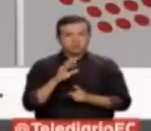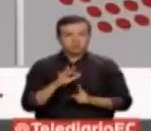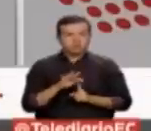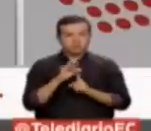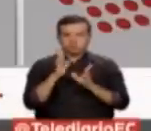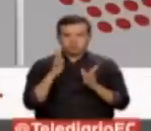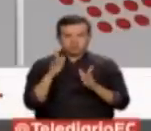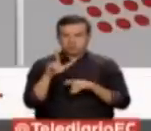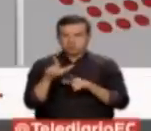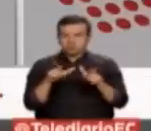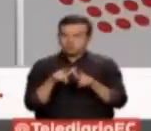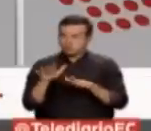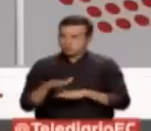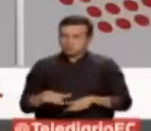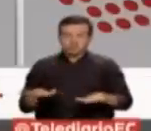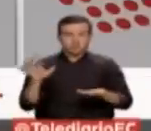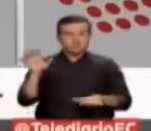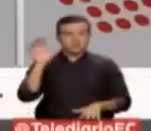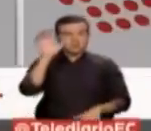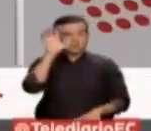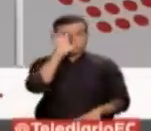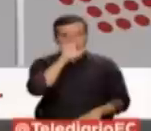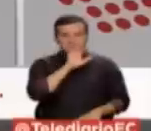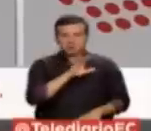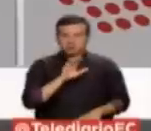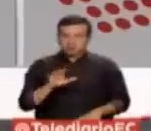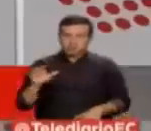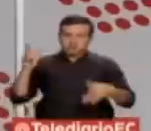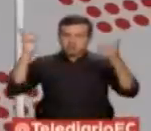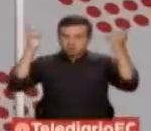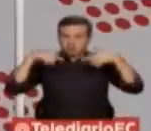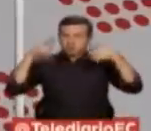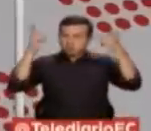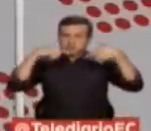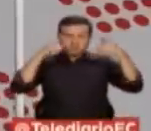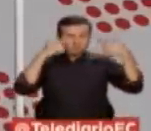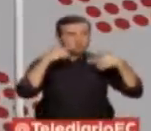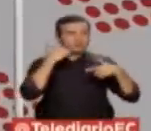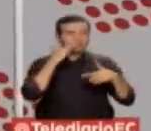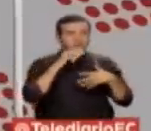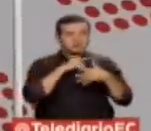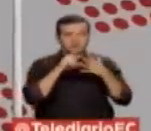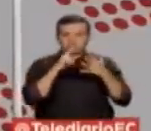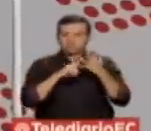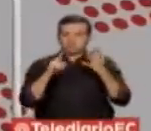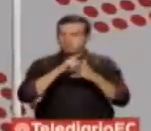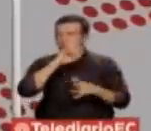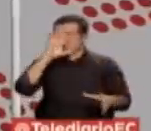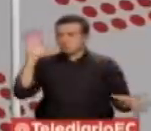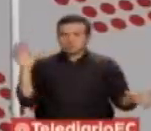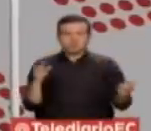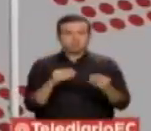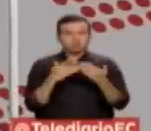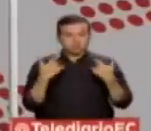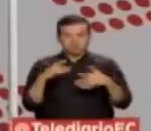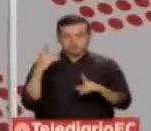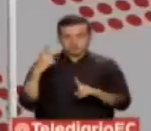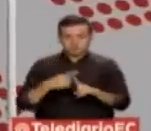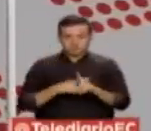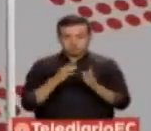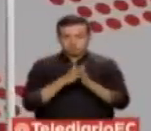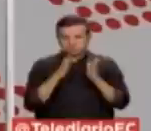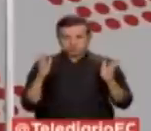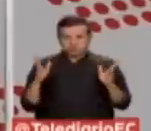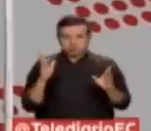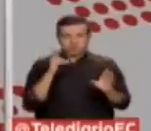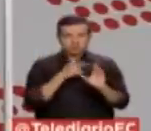en cada lugar se han hecho graduaciones en fechas distintas as pero podríamos decir que a lo largo ya de este mes se